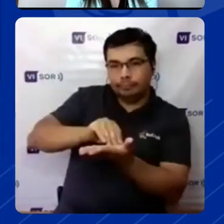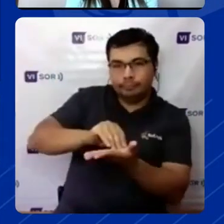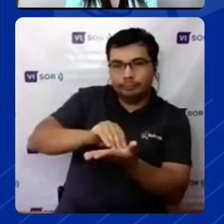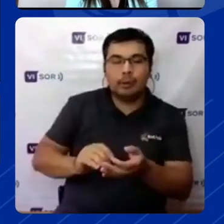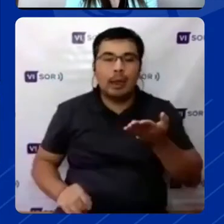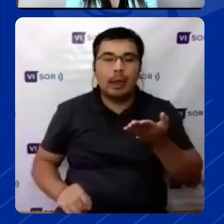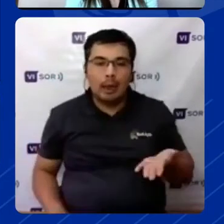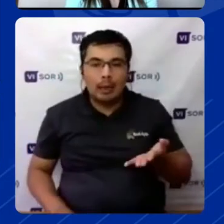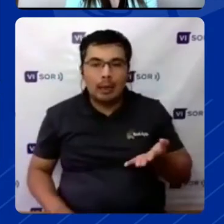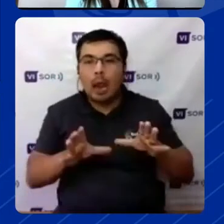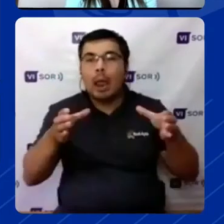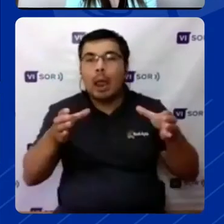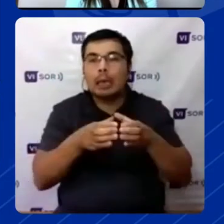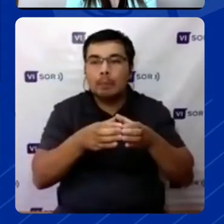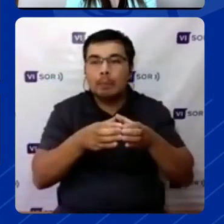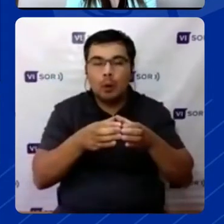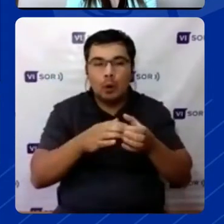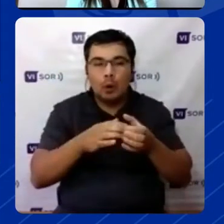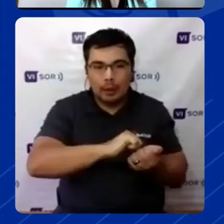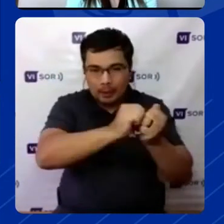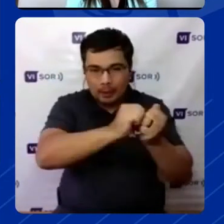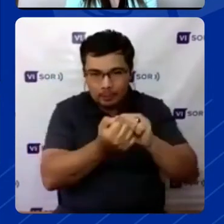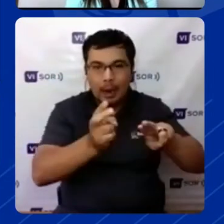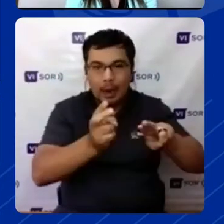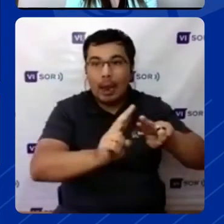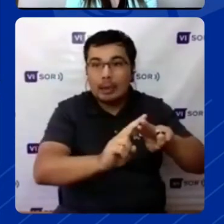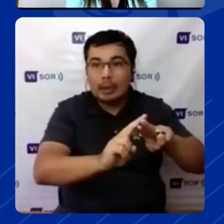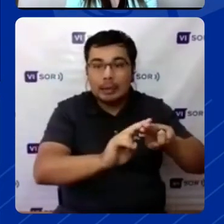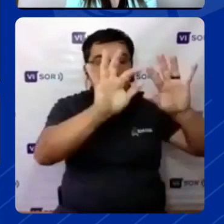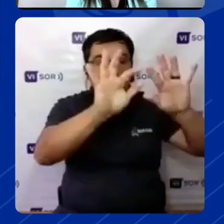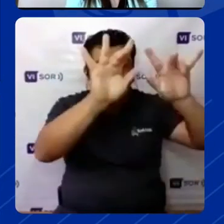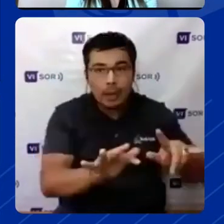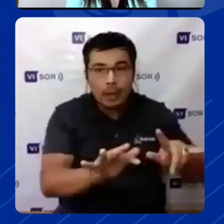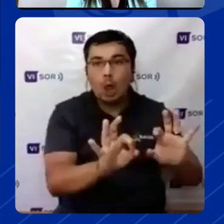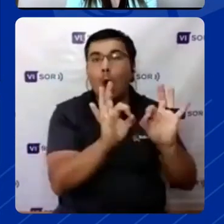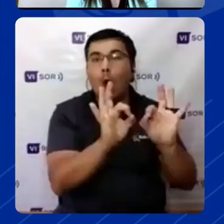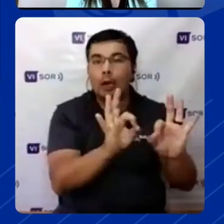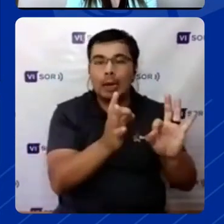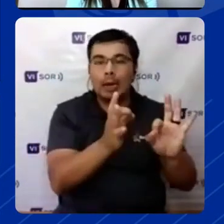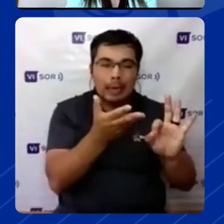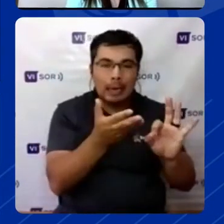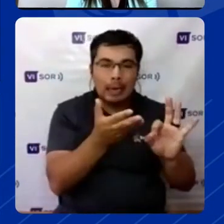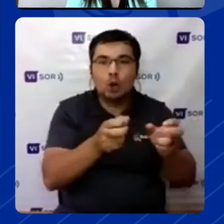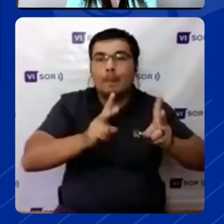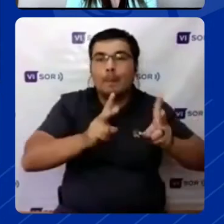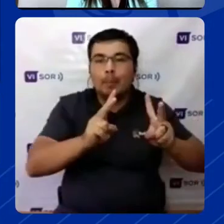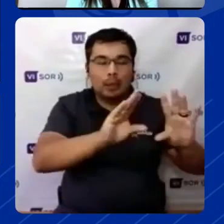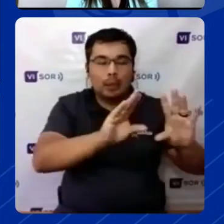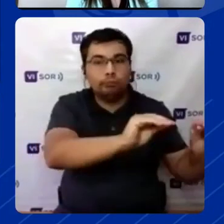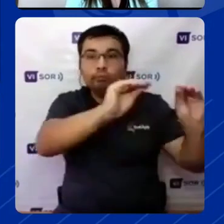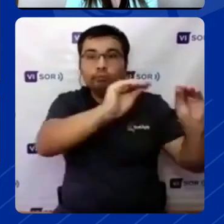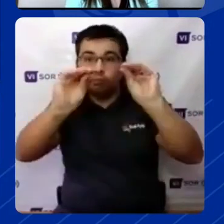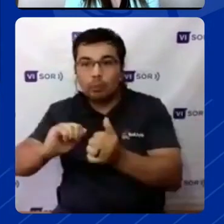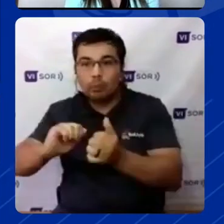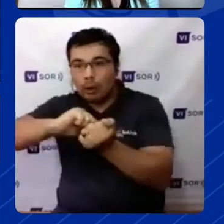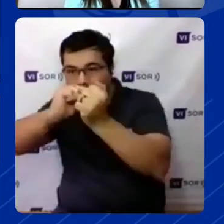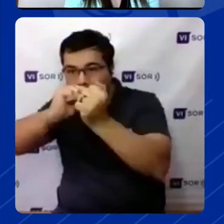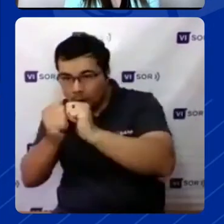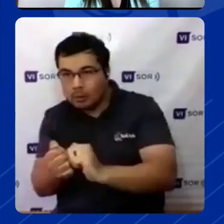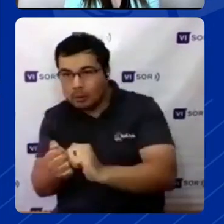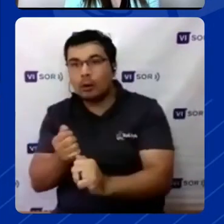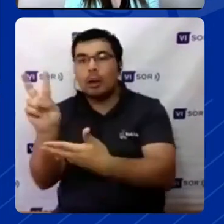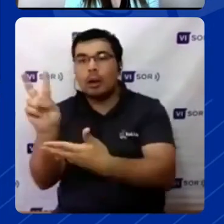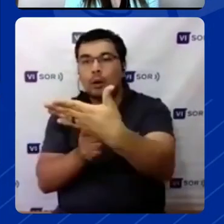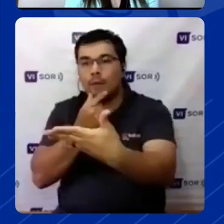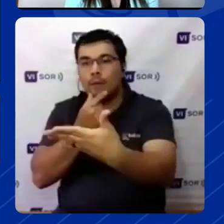texto original y que nos permite traspasarlo a lectura fácil para la comprensión con mucha